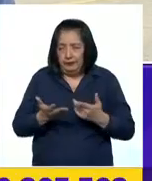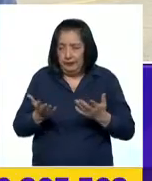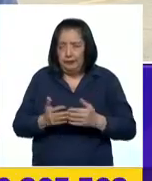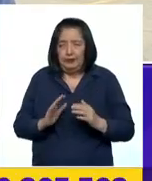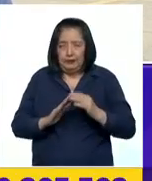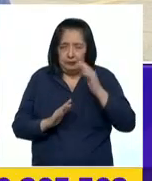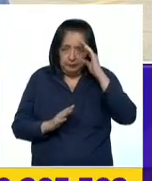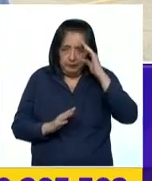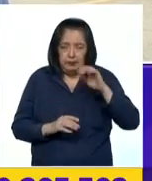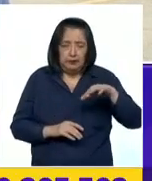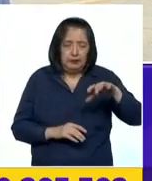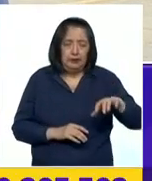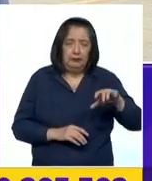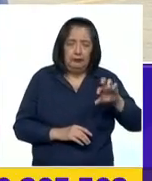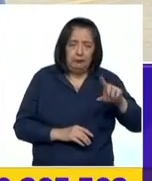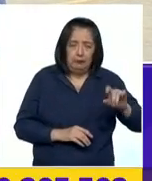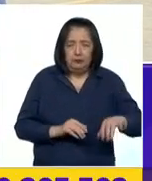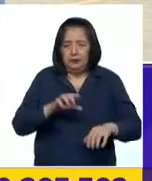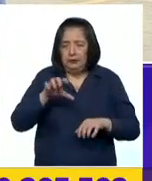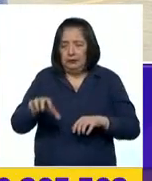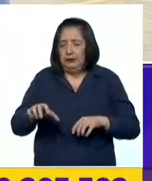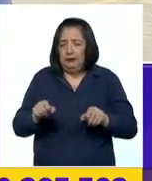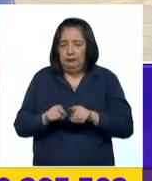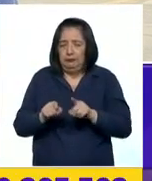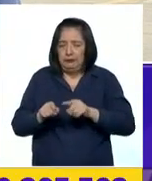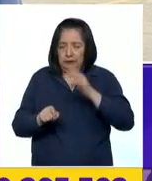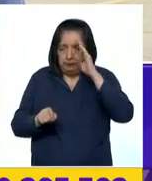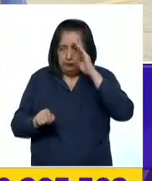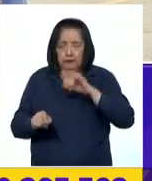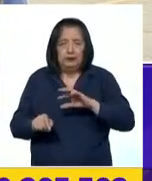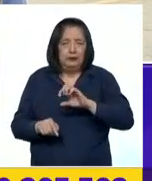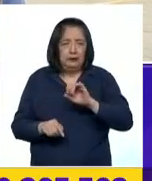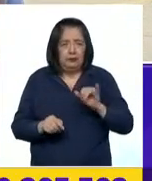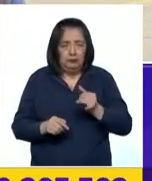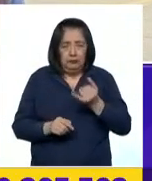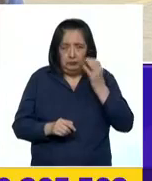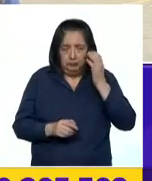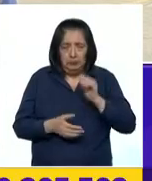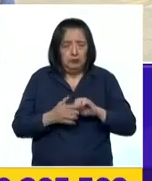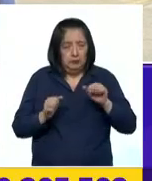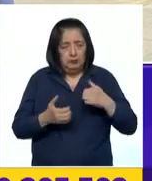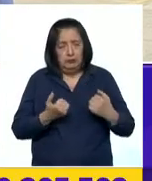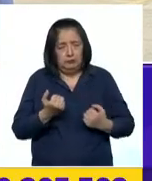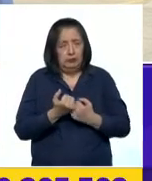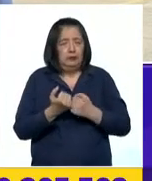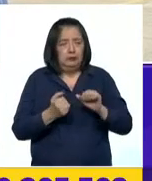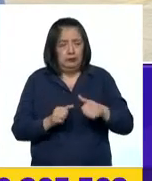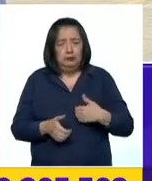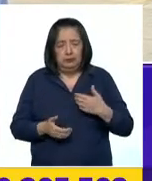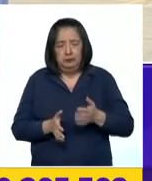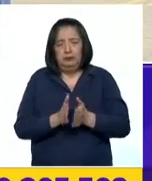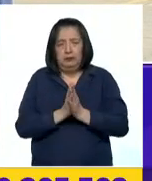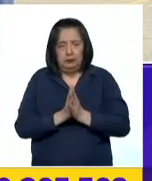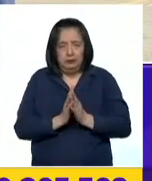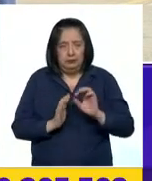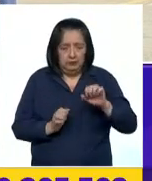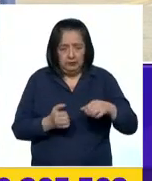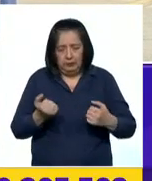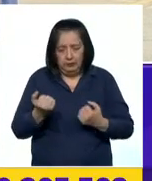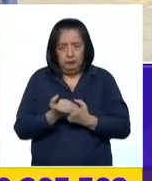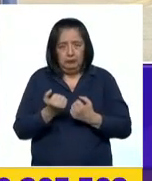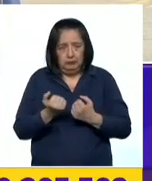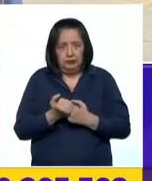tanto de la comisaría de Pamplona 1 y de San Juan, que nos están apoyando, y lo que le pedimos es que por favor este apoyo